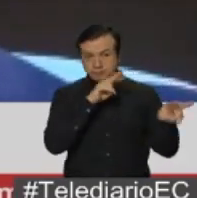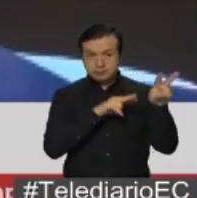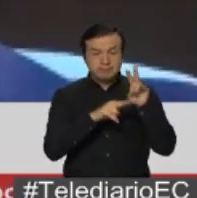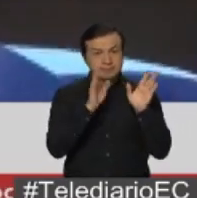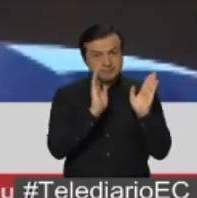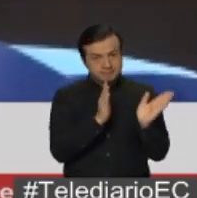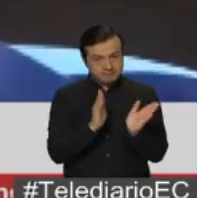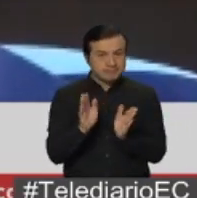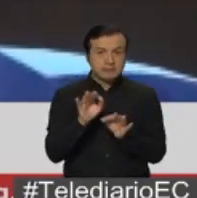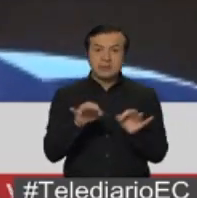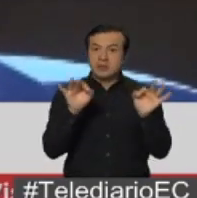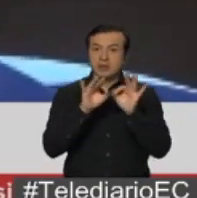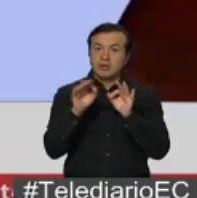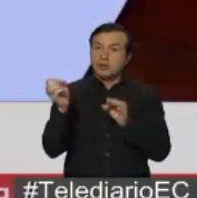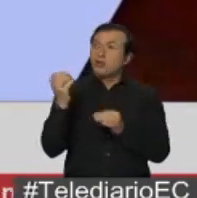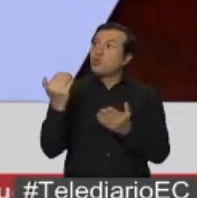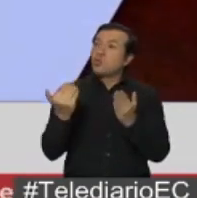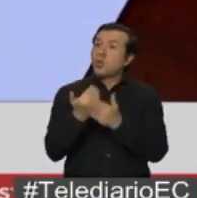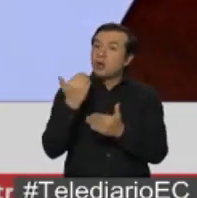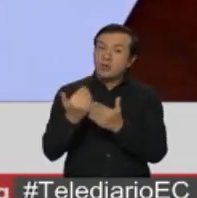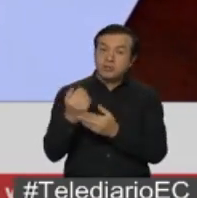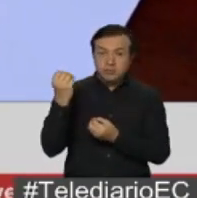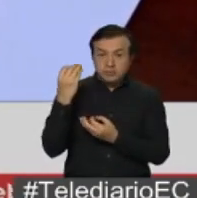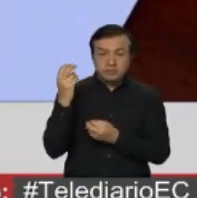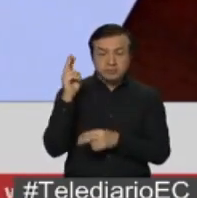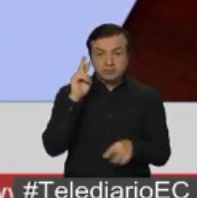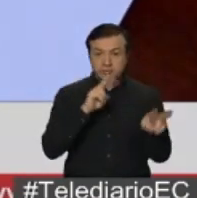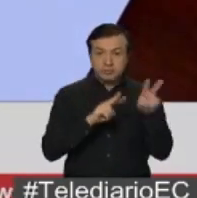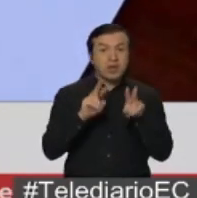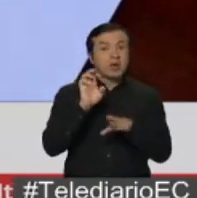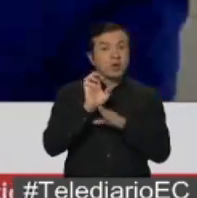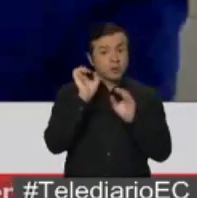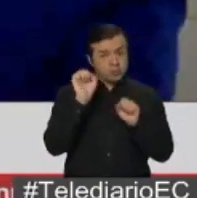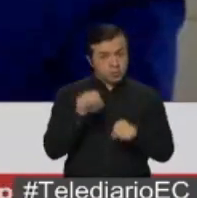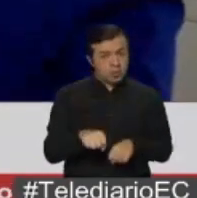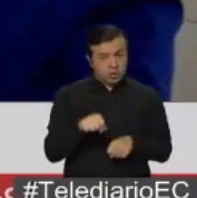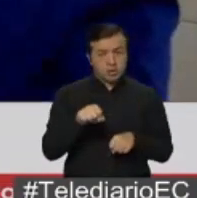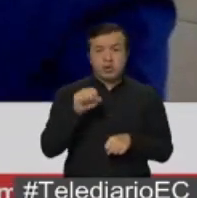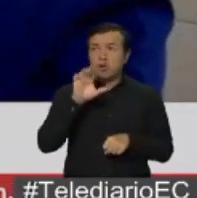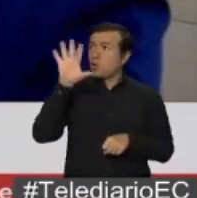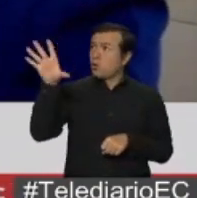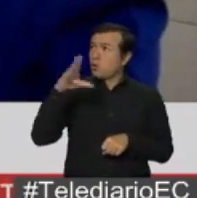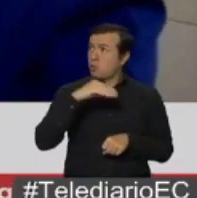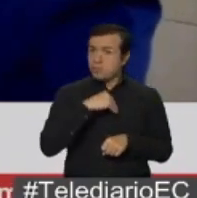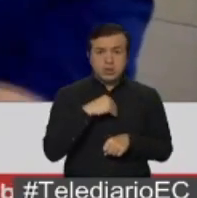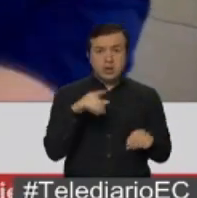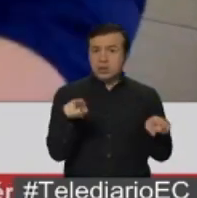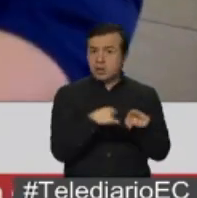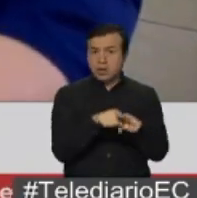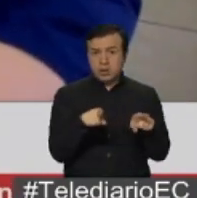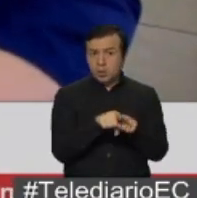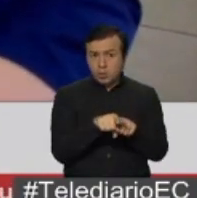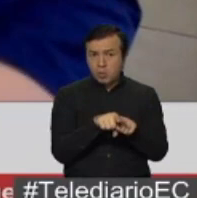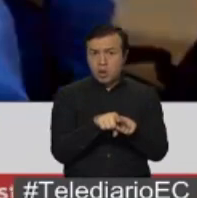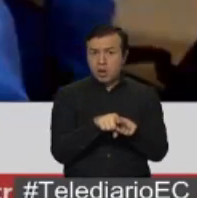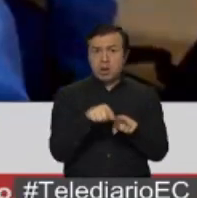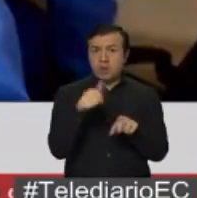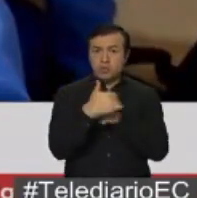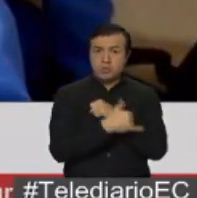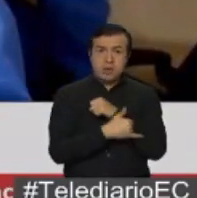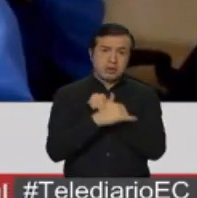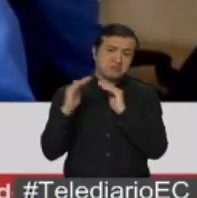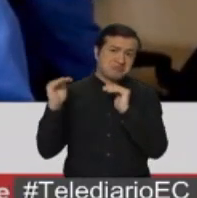buscando información actualizada en la práctica de ecuador está en la capacidad de replicar procedimientos médicos desarrollados por potencias mundiales